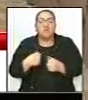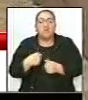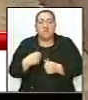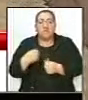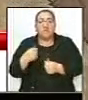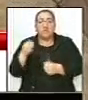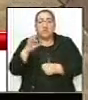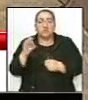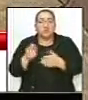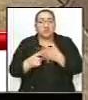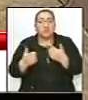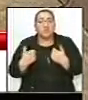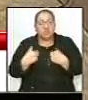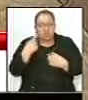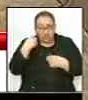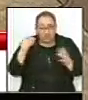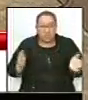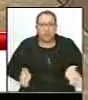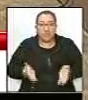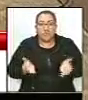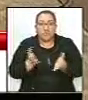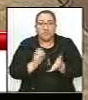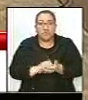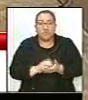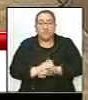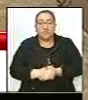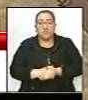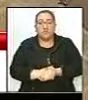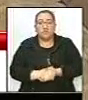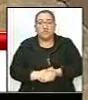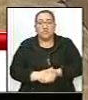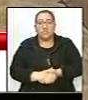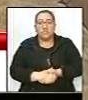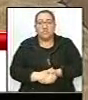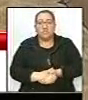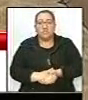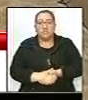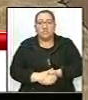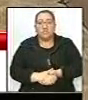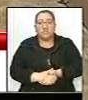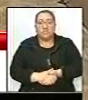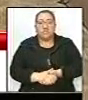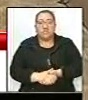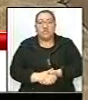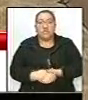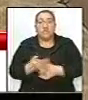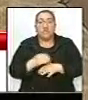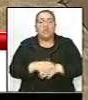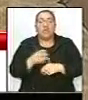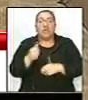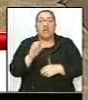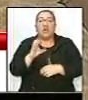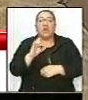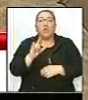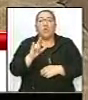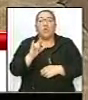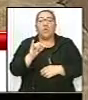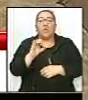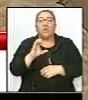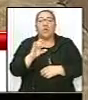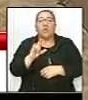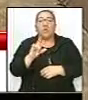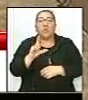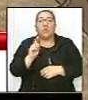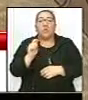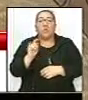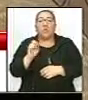inversión que se tiene previsto para la promoción de productiva de la acuicultura en la sierra y en la selva,